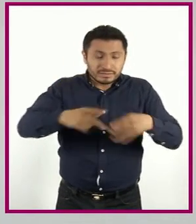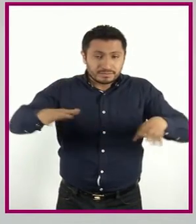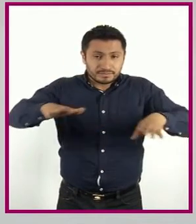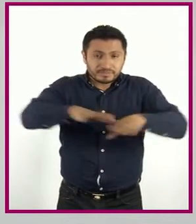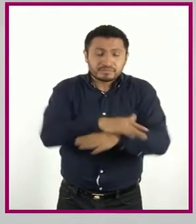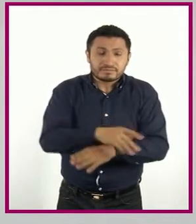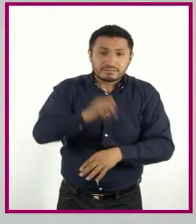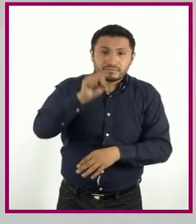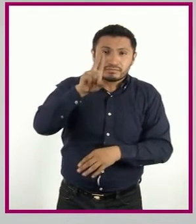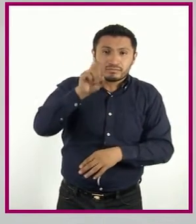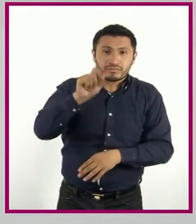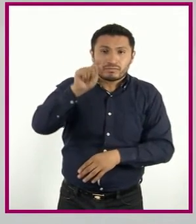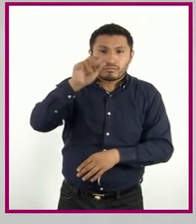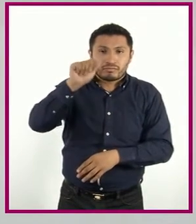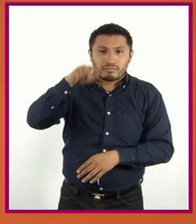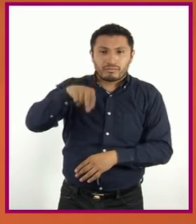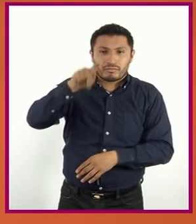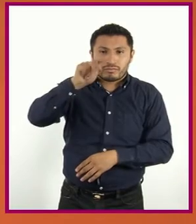algún sustantivo?